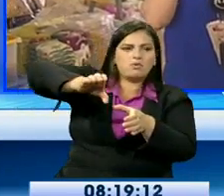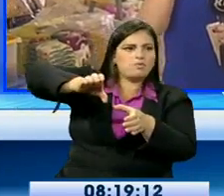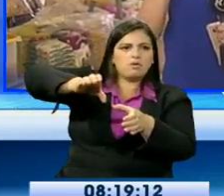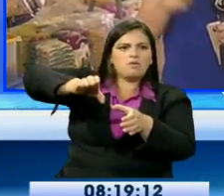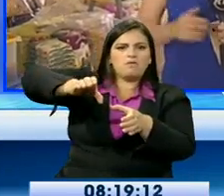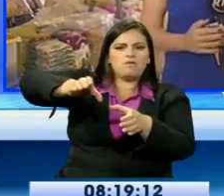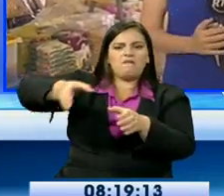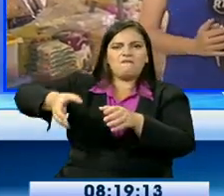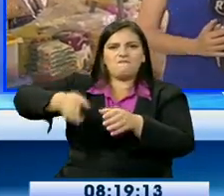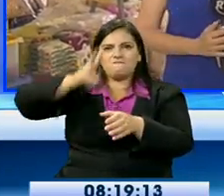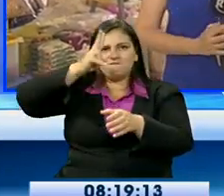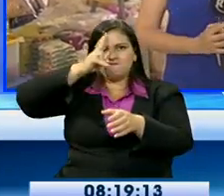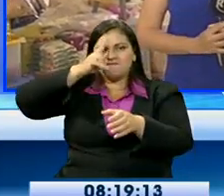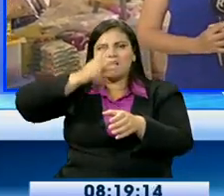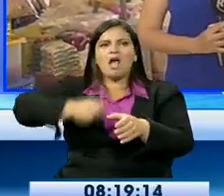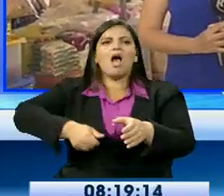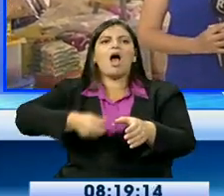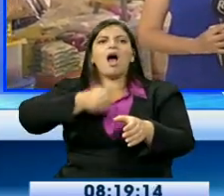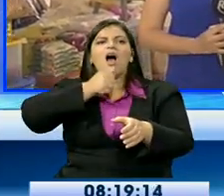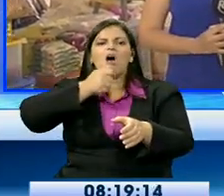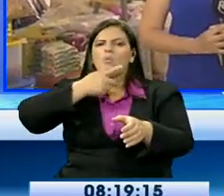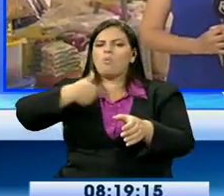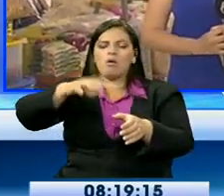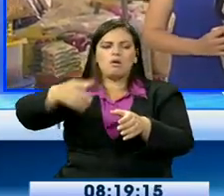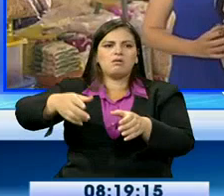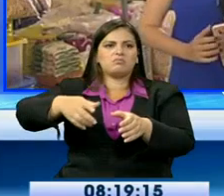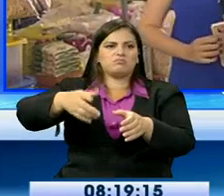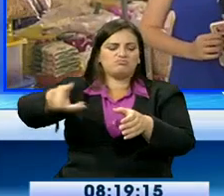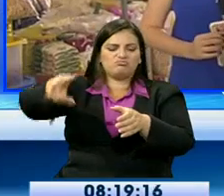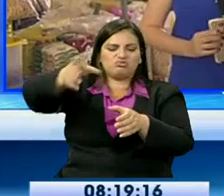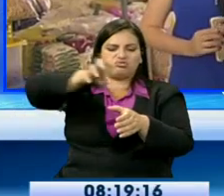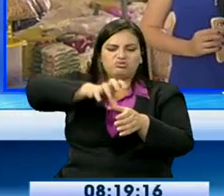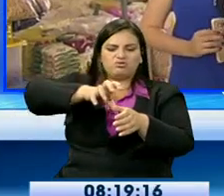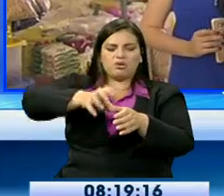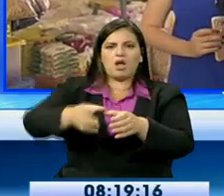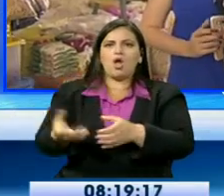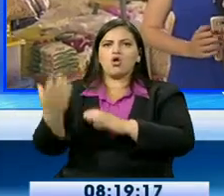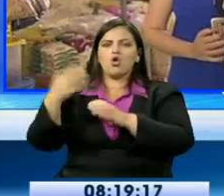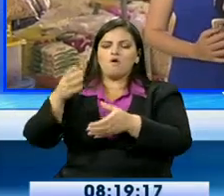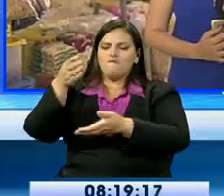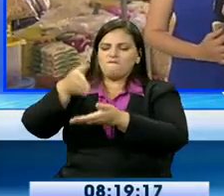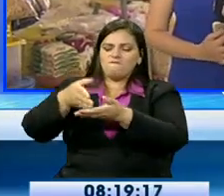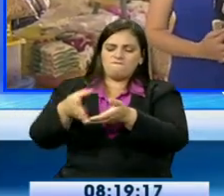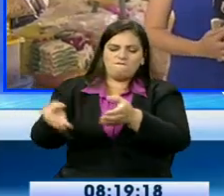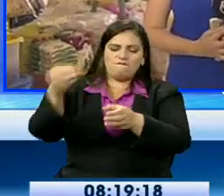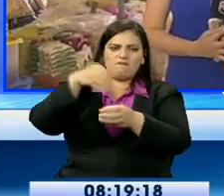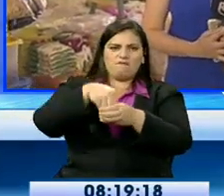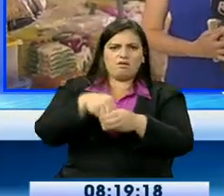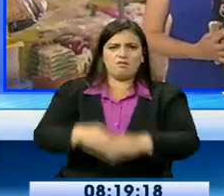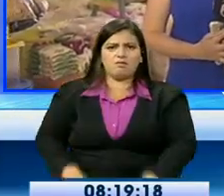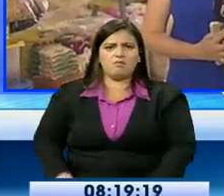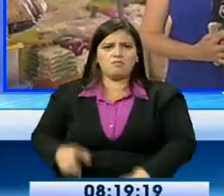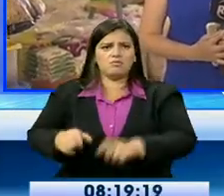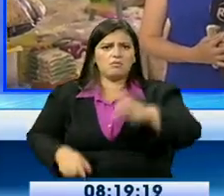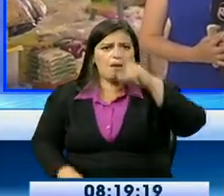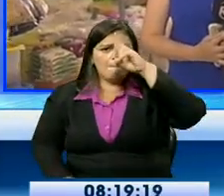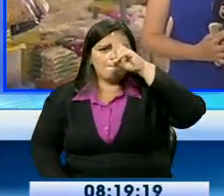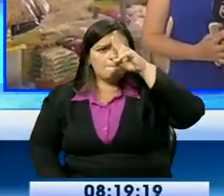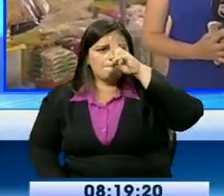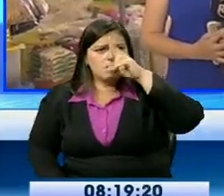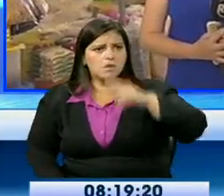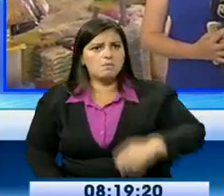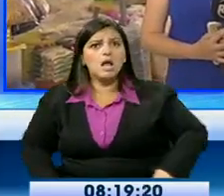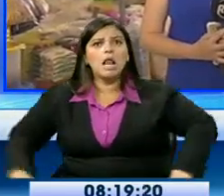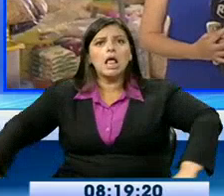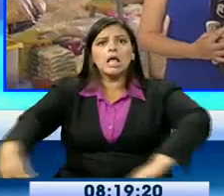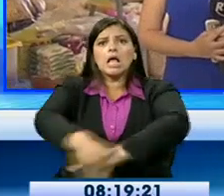calidad de agua embotellada le están vendiendo en las calles? Sería interesante saber. Hay mucha gente que me dice que se ha enfermado incluso tomando esa agua. Sí, yo he